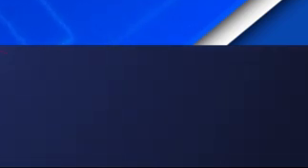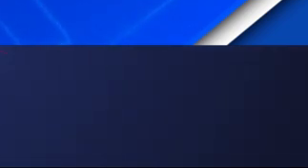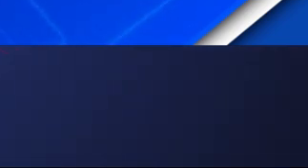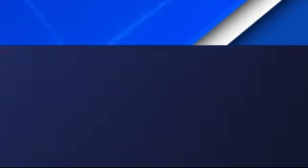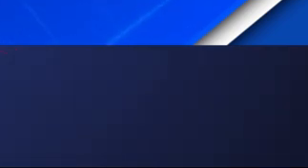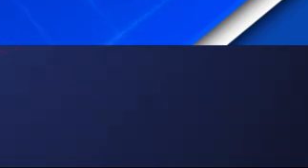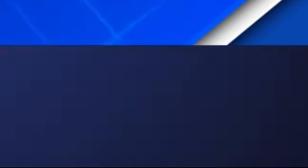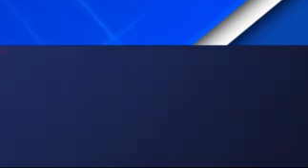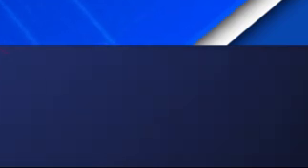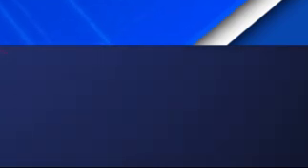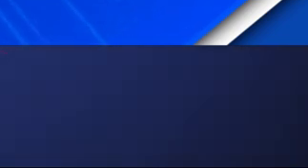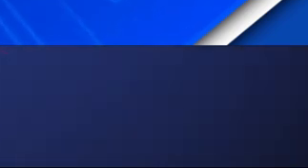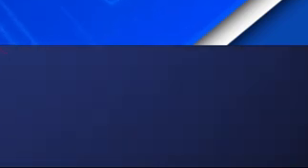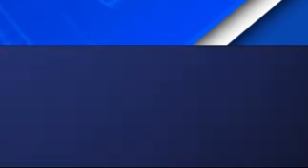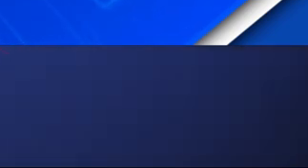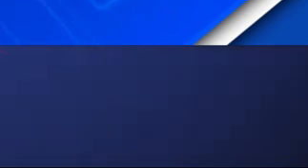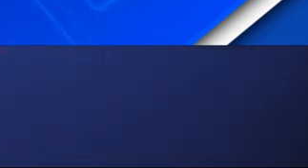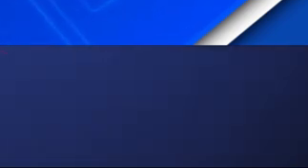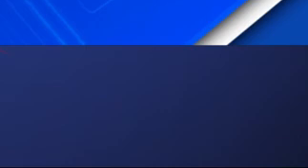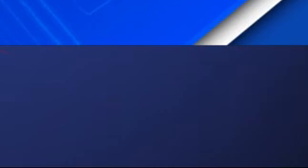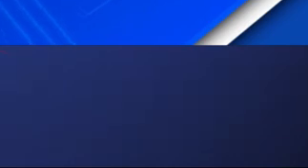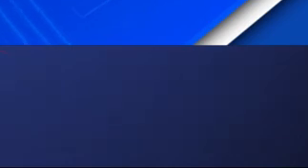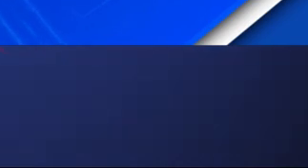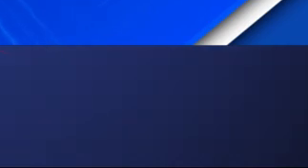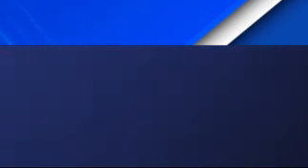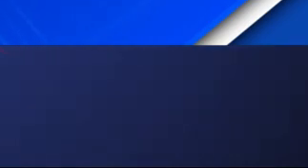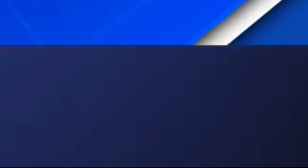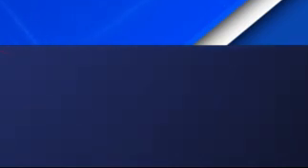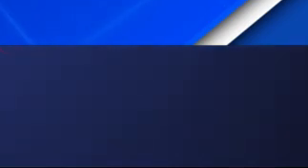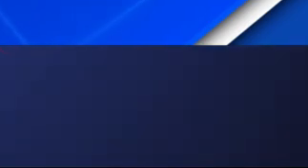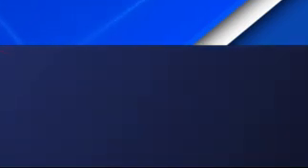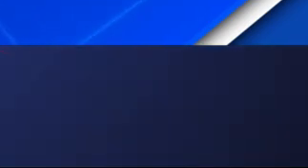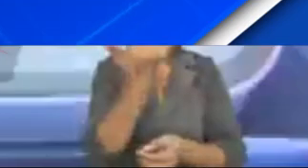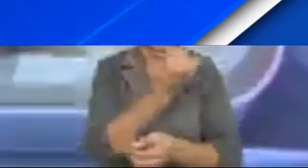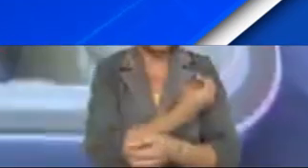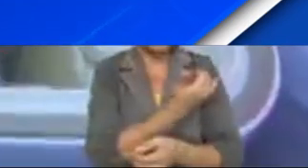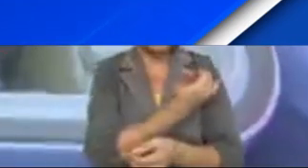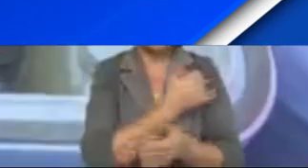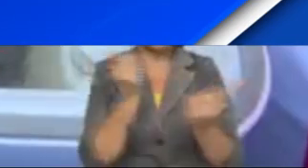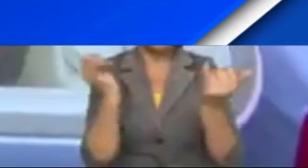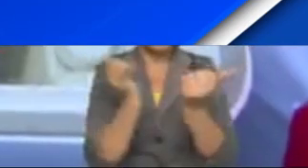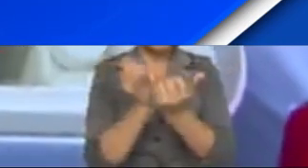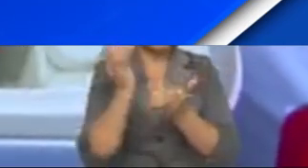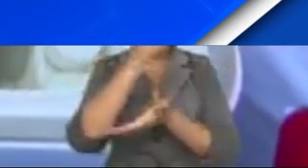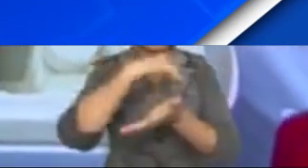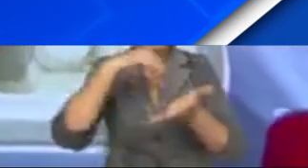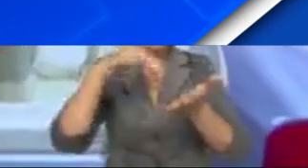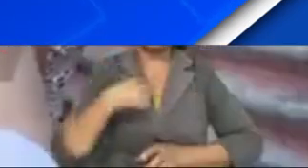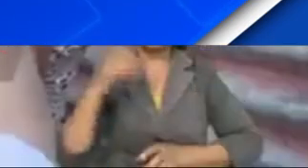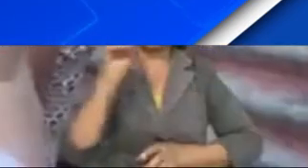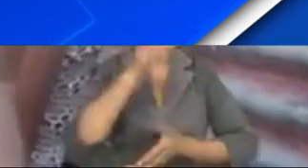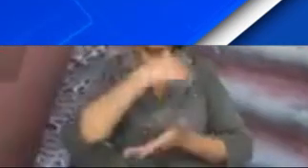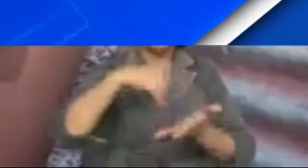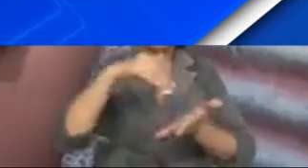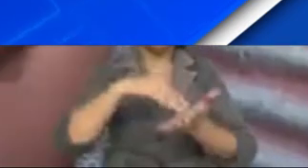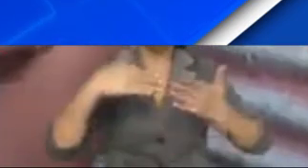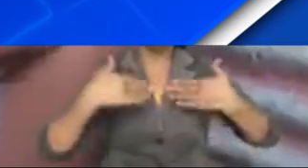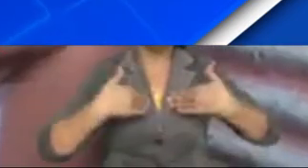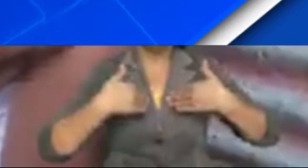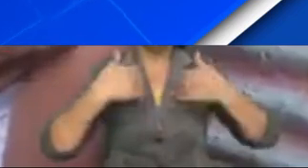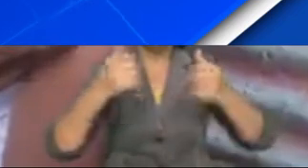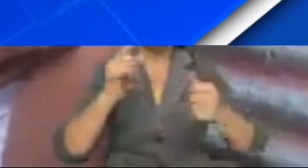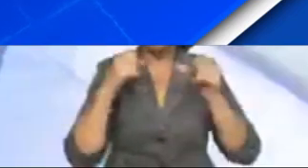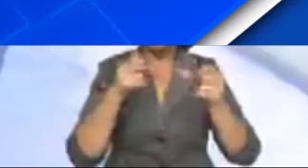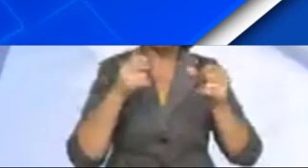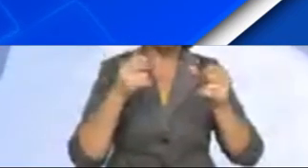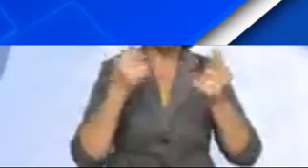y adolescentes de 2 a 17 se sigue vacunando. La población de 2 a 11 tiene un